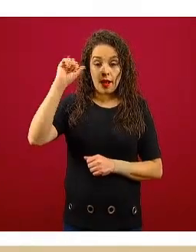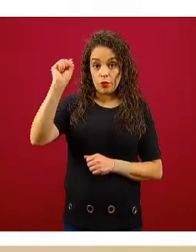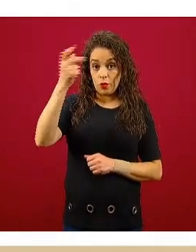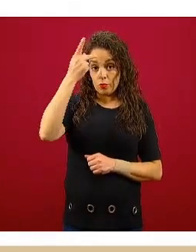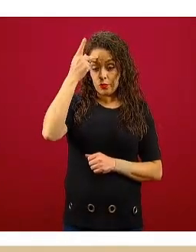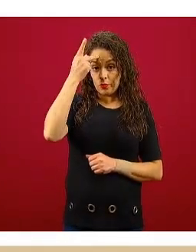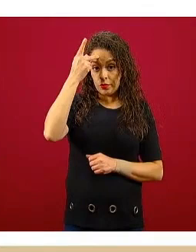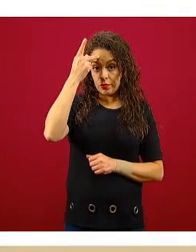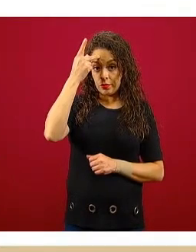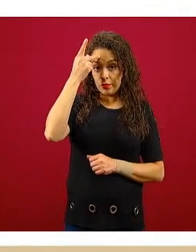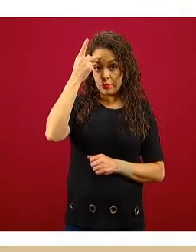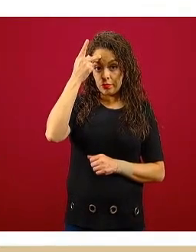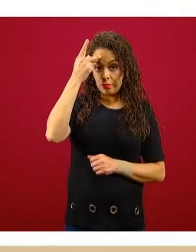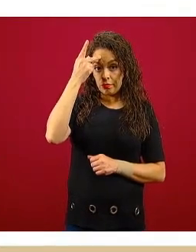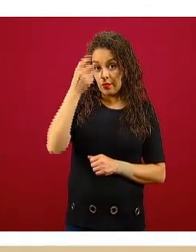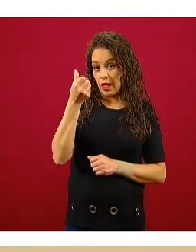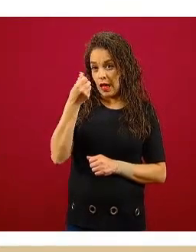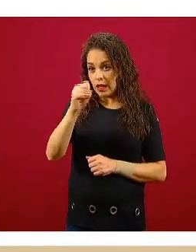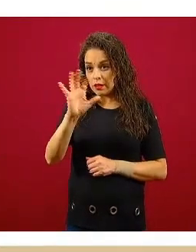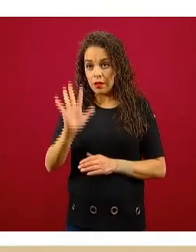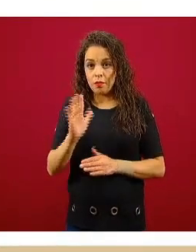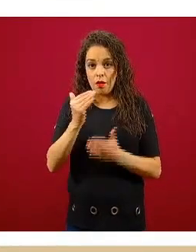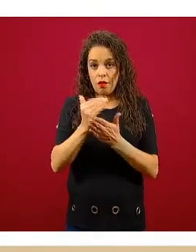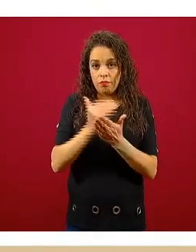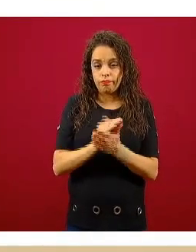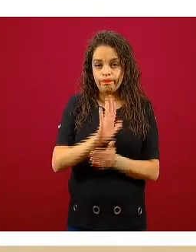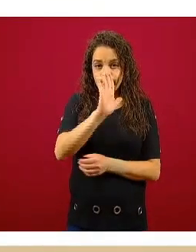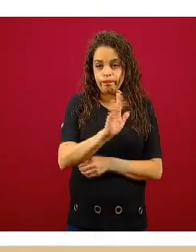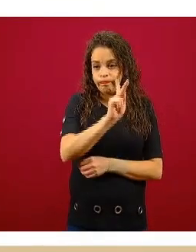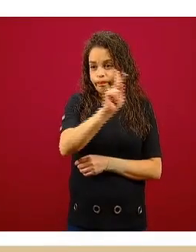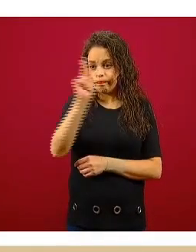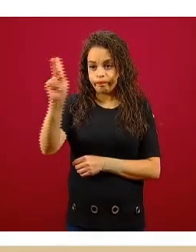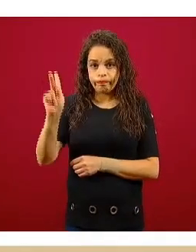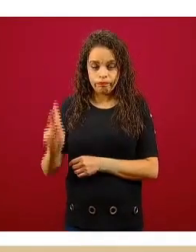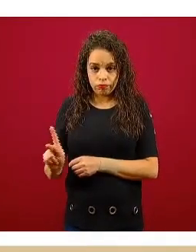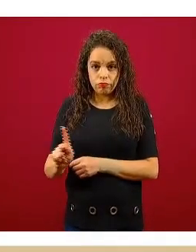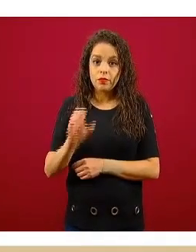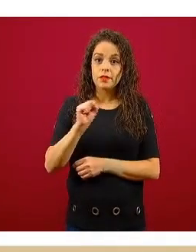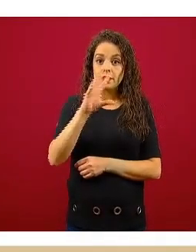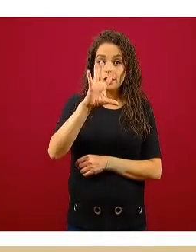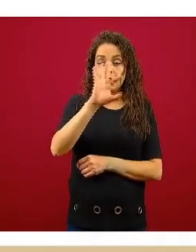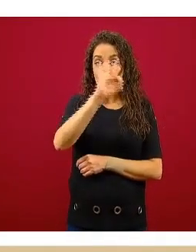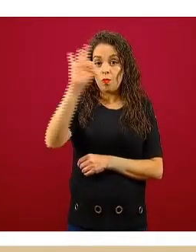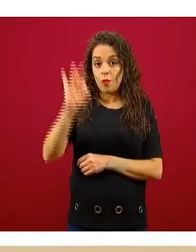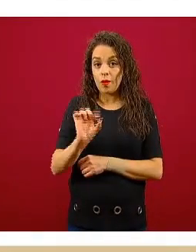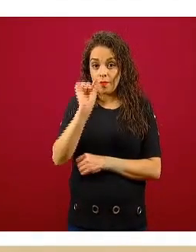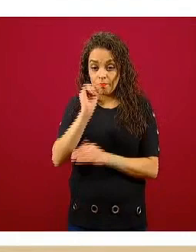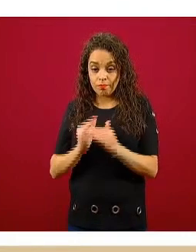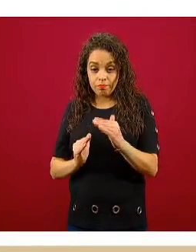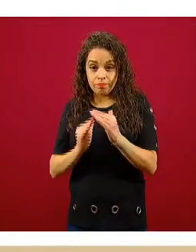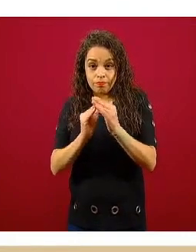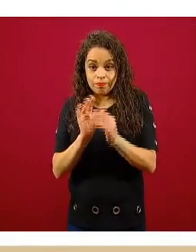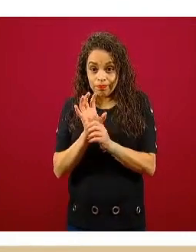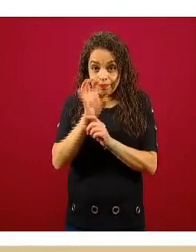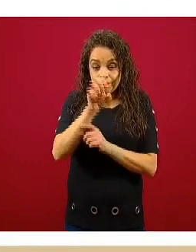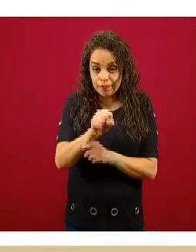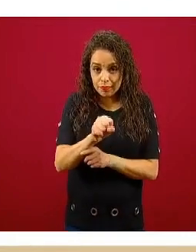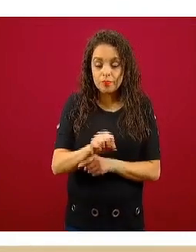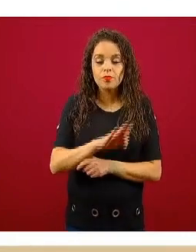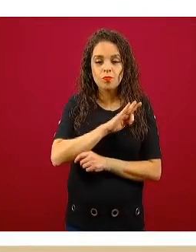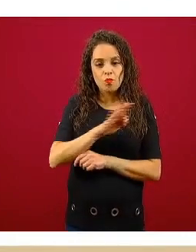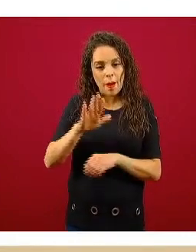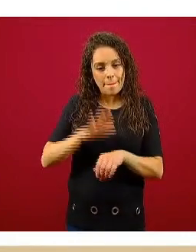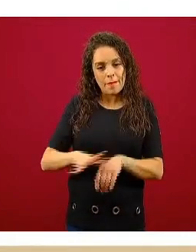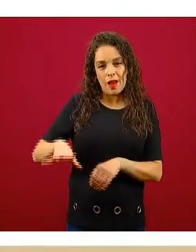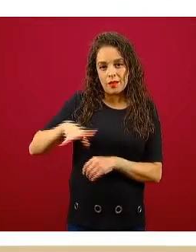Potosí, que aunque tienen datos bastante homogéneos y queriendo llegar al 65%, todavía la población puede hacer un